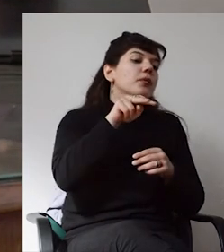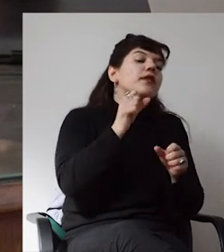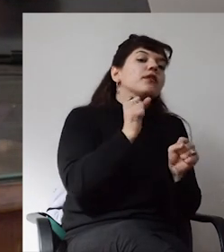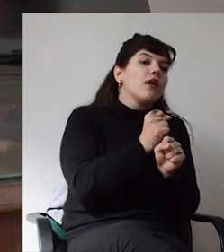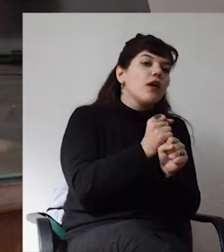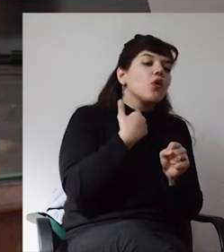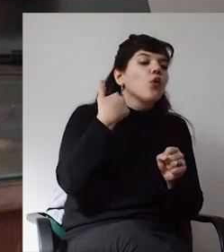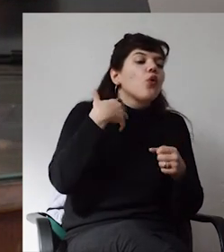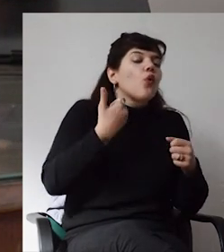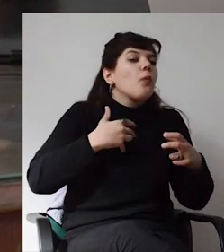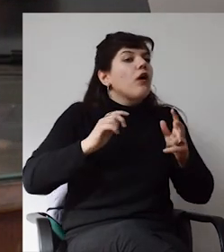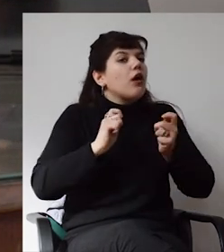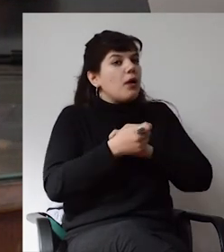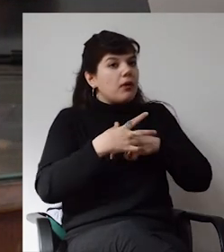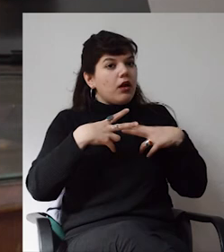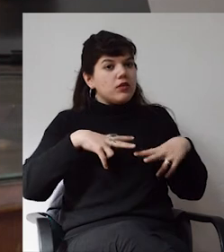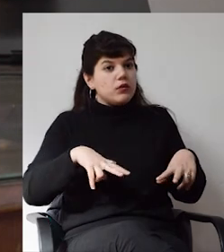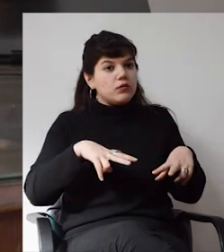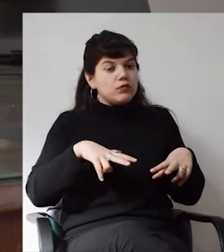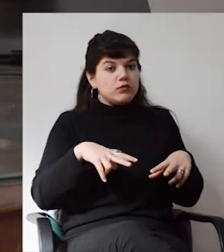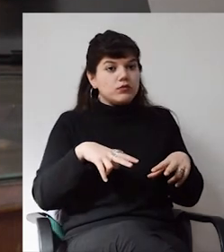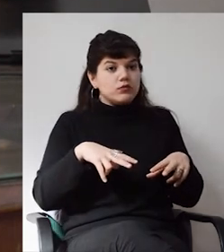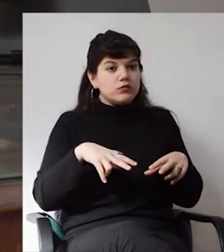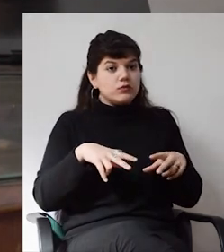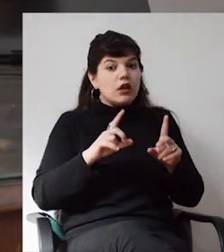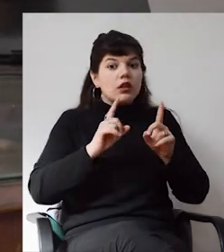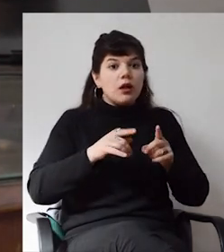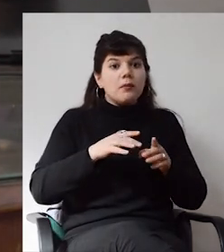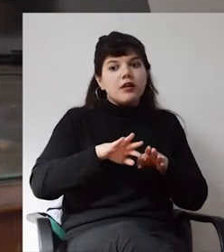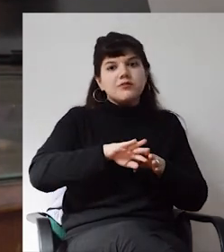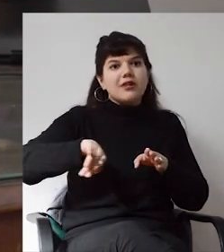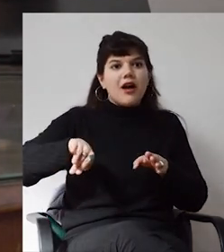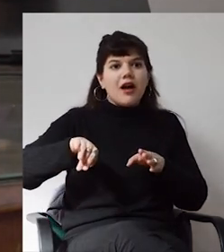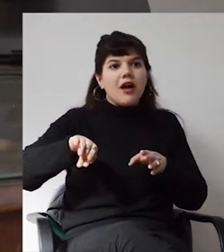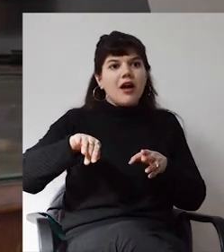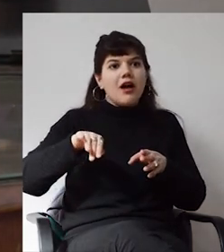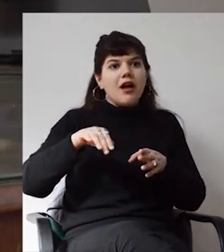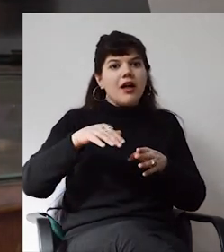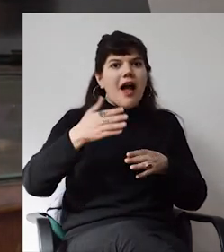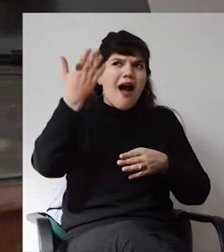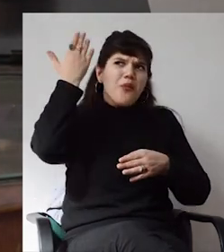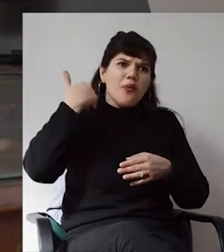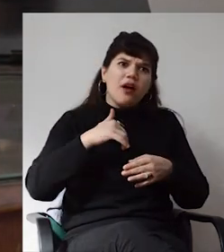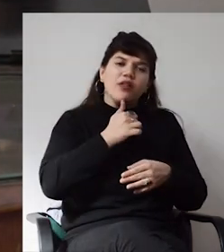el trabajo, ¿no? Y salimos un poco de aquello de Chaplin y